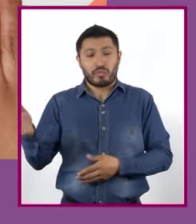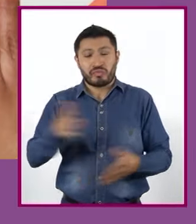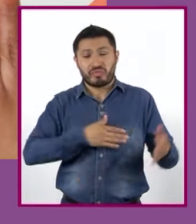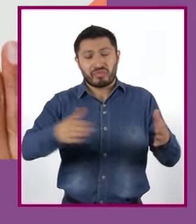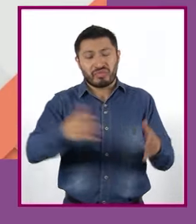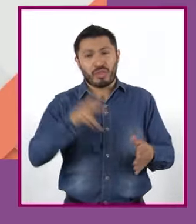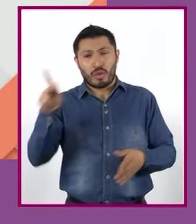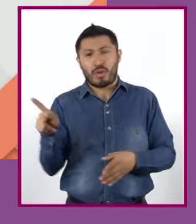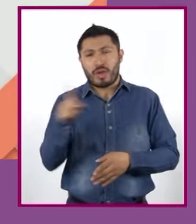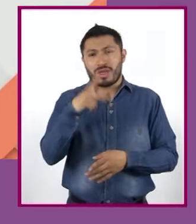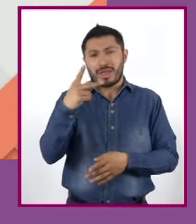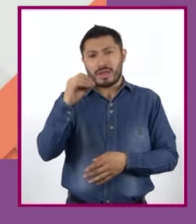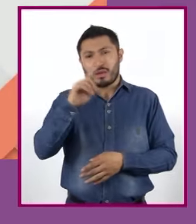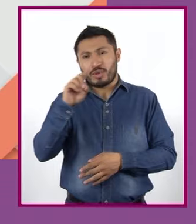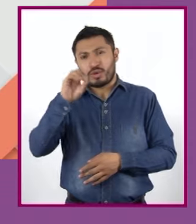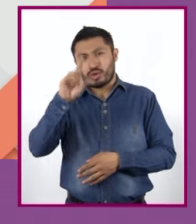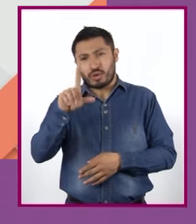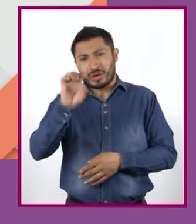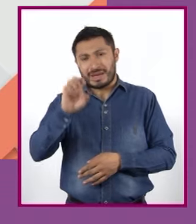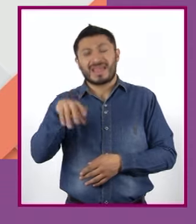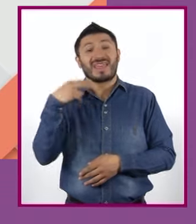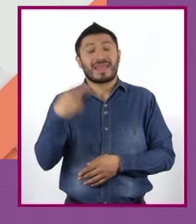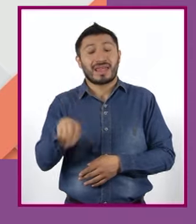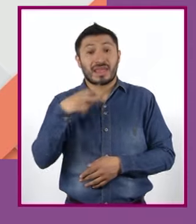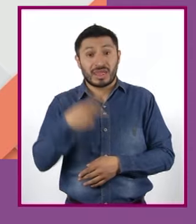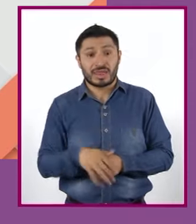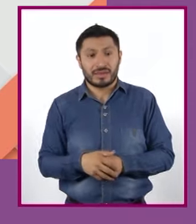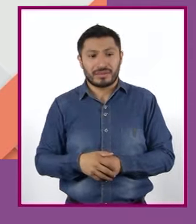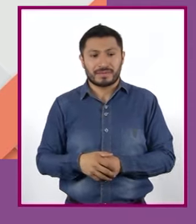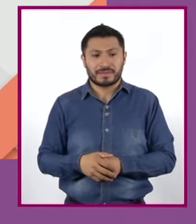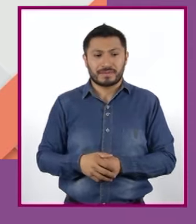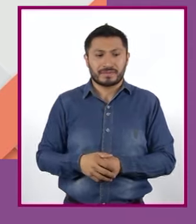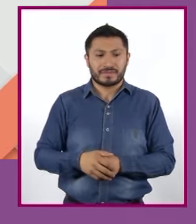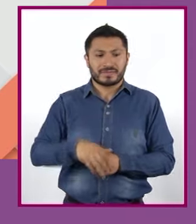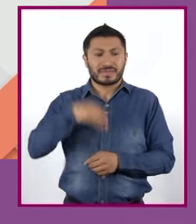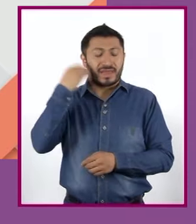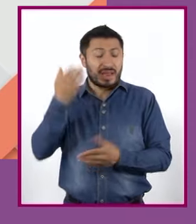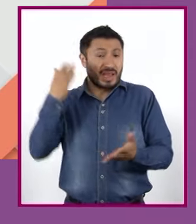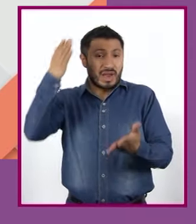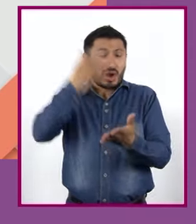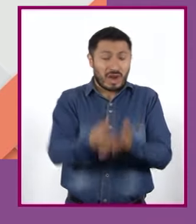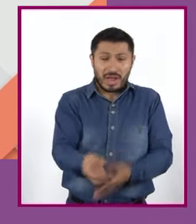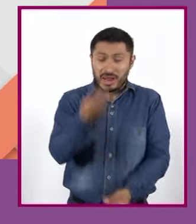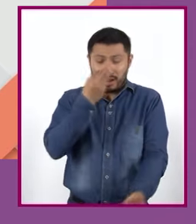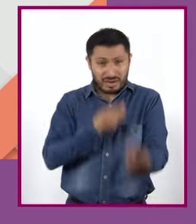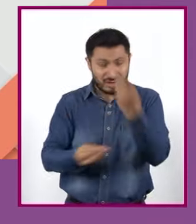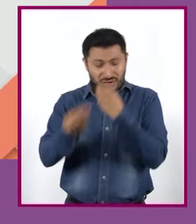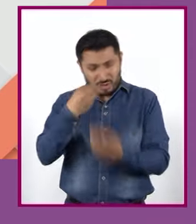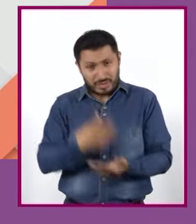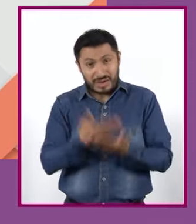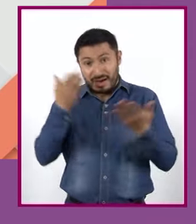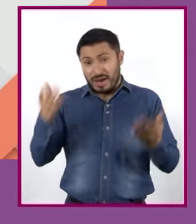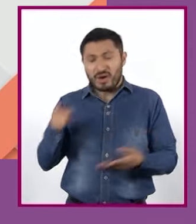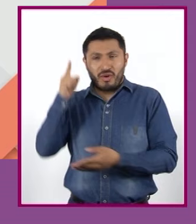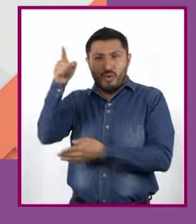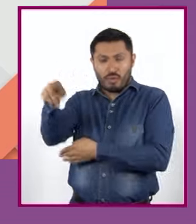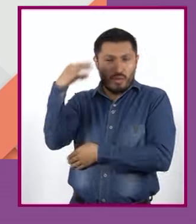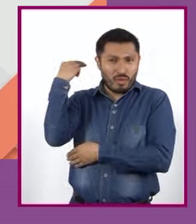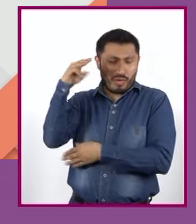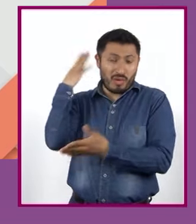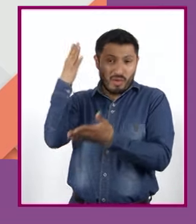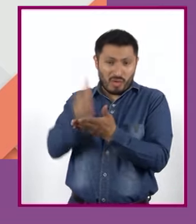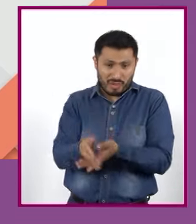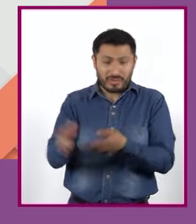al pozole llamado quiero ir a comer ahora que vayamos a Michoacán, pues